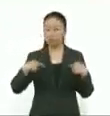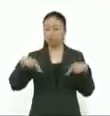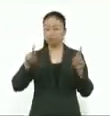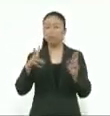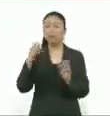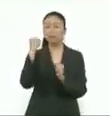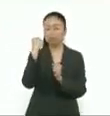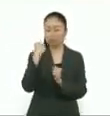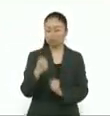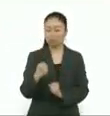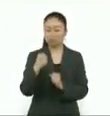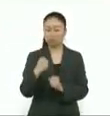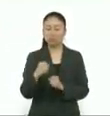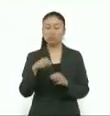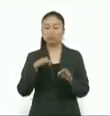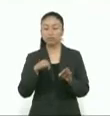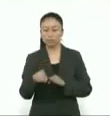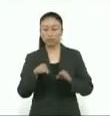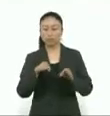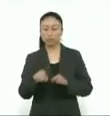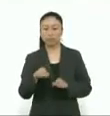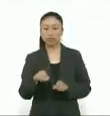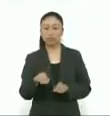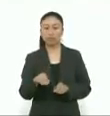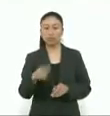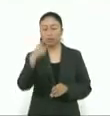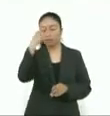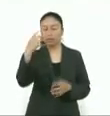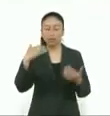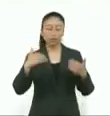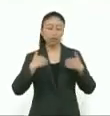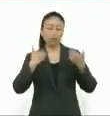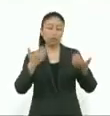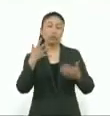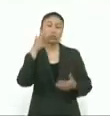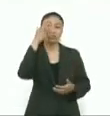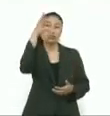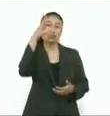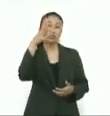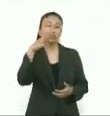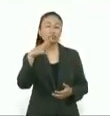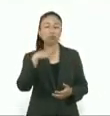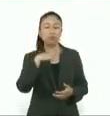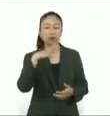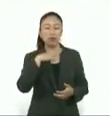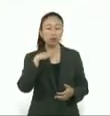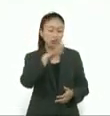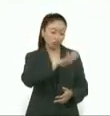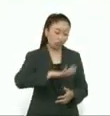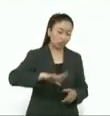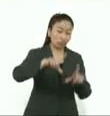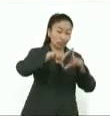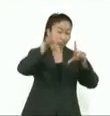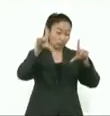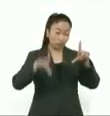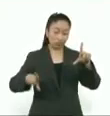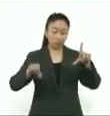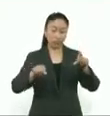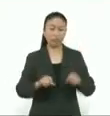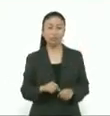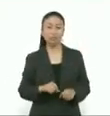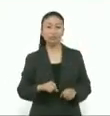que trabajan para que se mantenga la esperanza en todo nuestro territorio nacional. Estoy